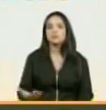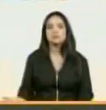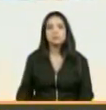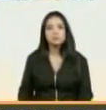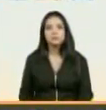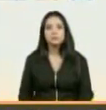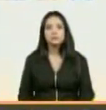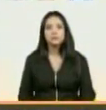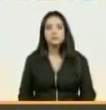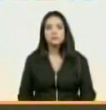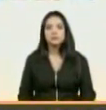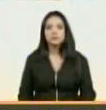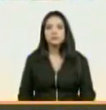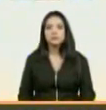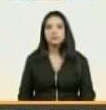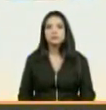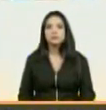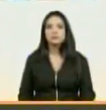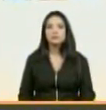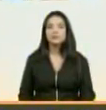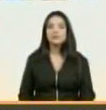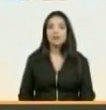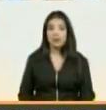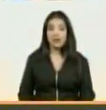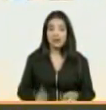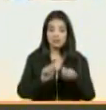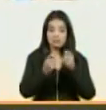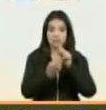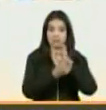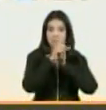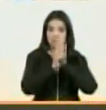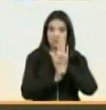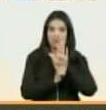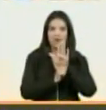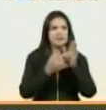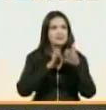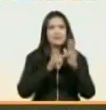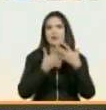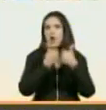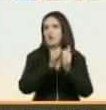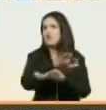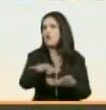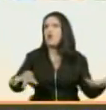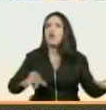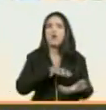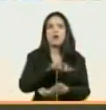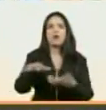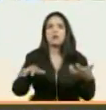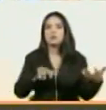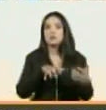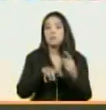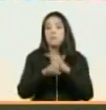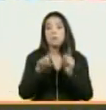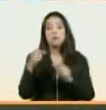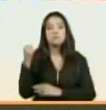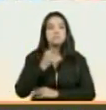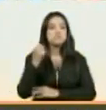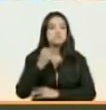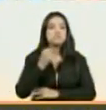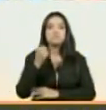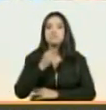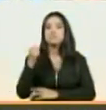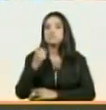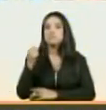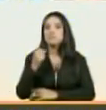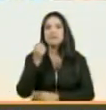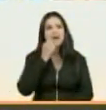que la constituyente genera violencia haciendo caso omiso a la quema